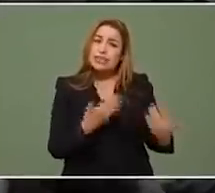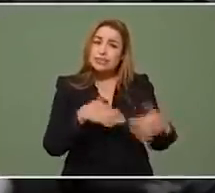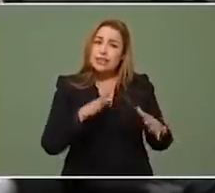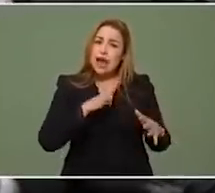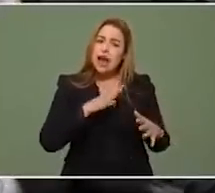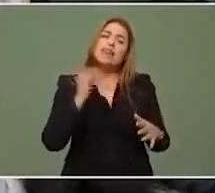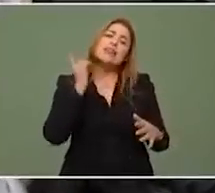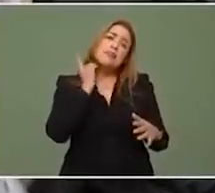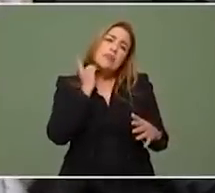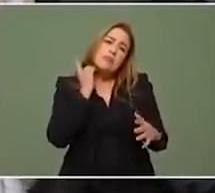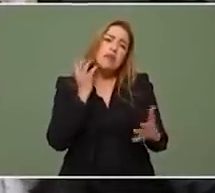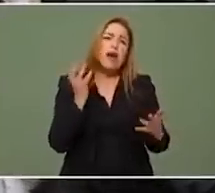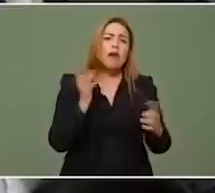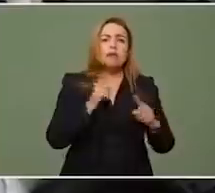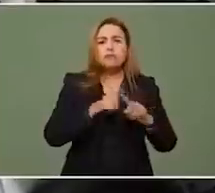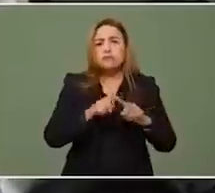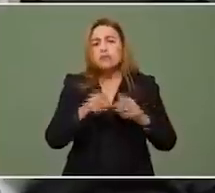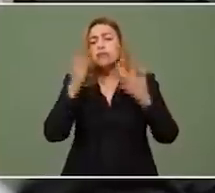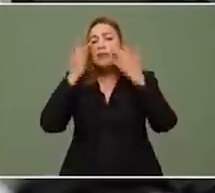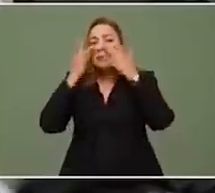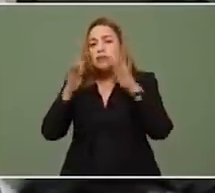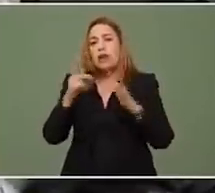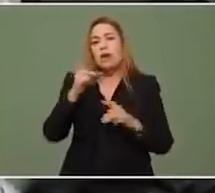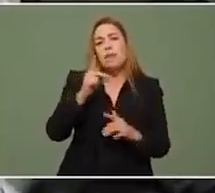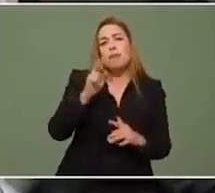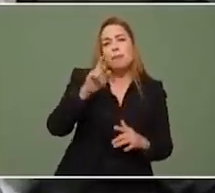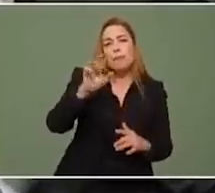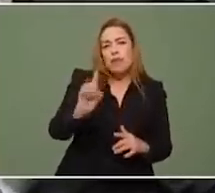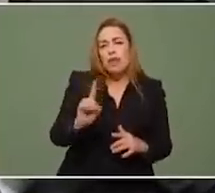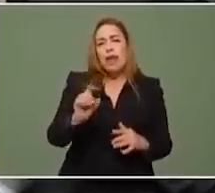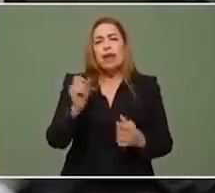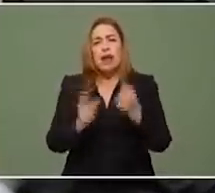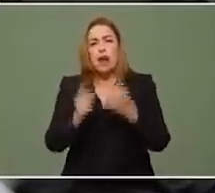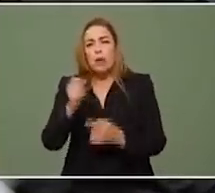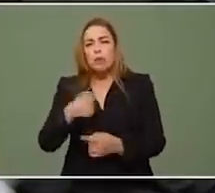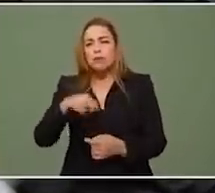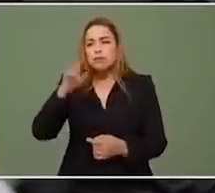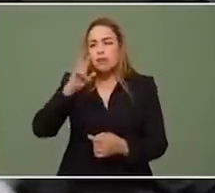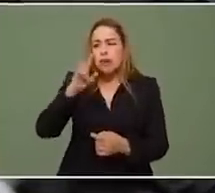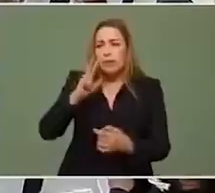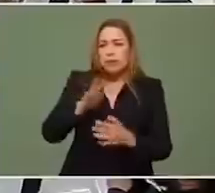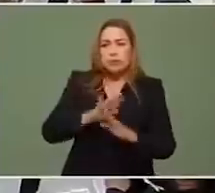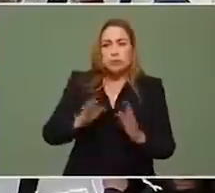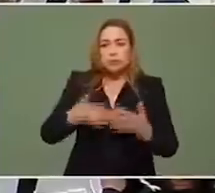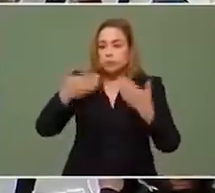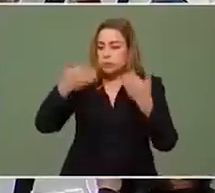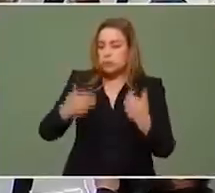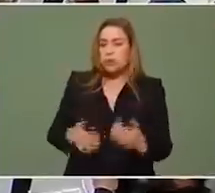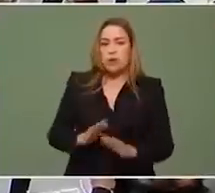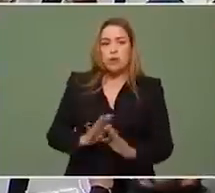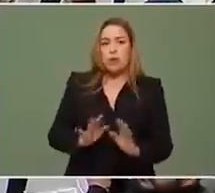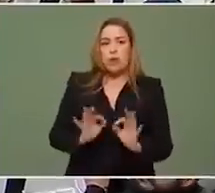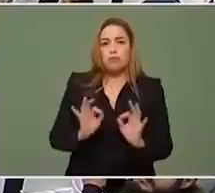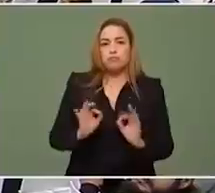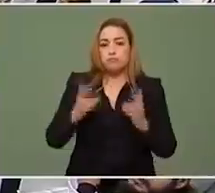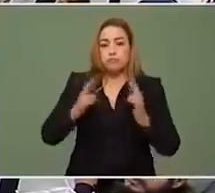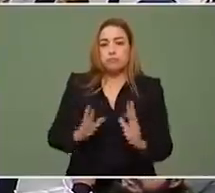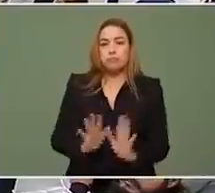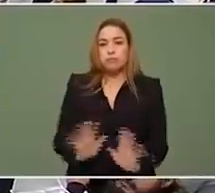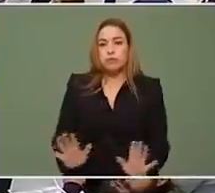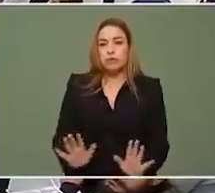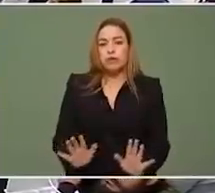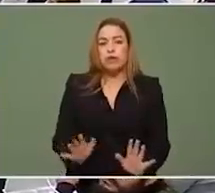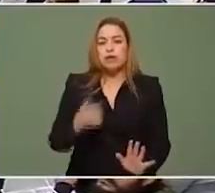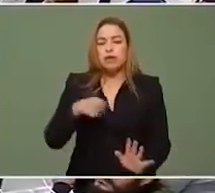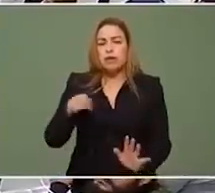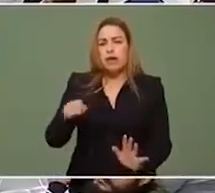al perú y la verdad es que pues algunos son muy impresentables están por ejemplo ahí mauricio toledo que se ha robado la delegación